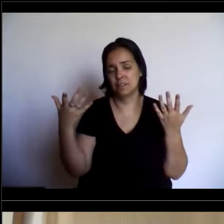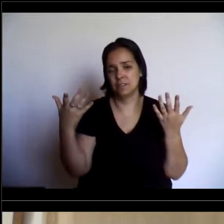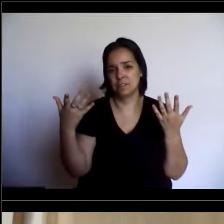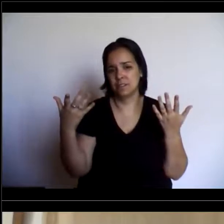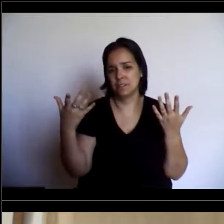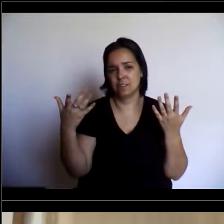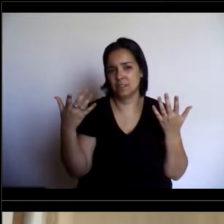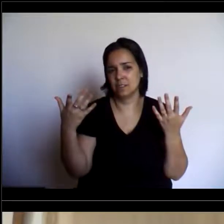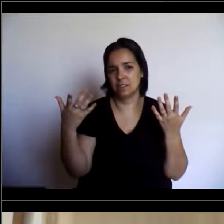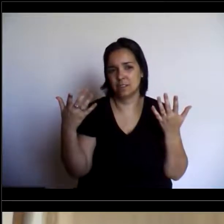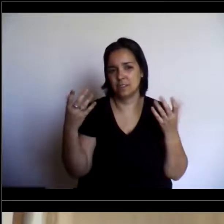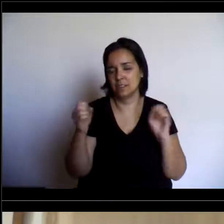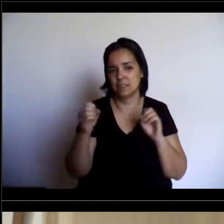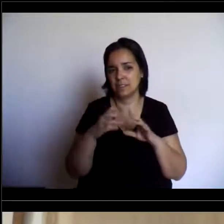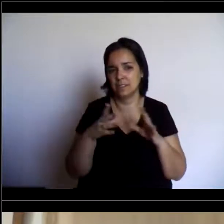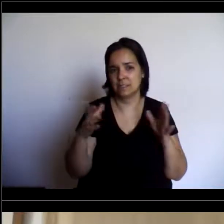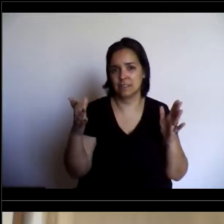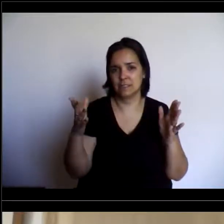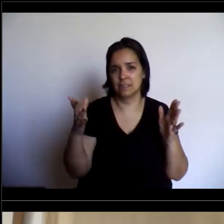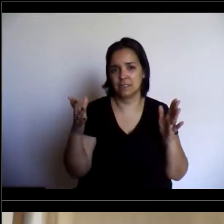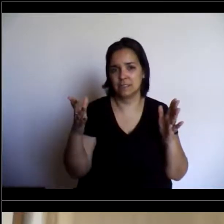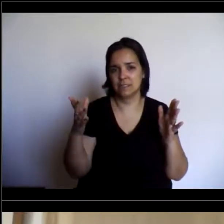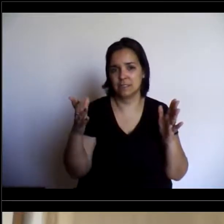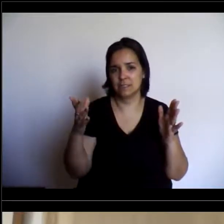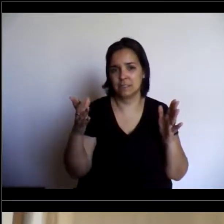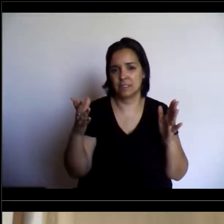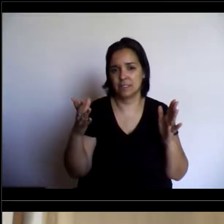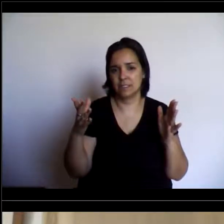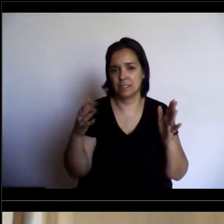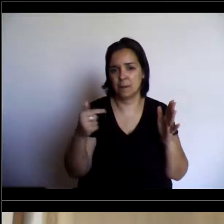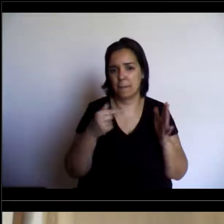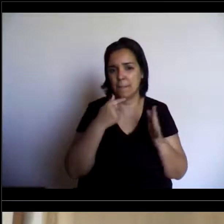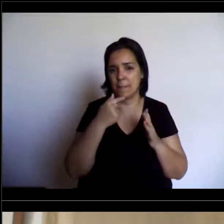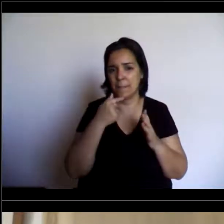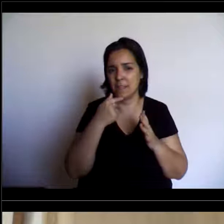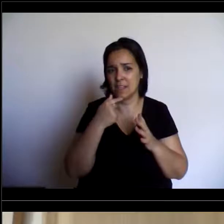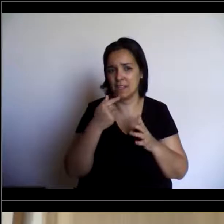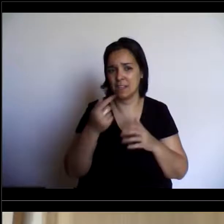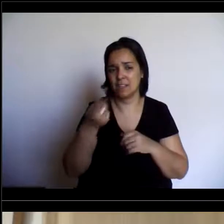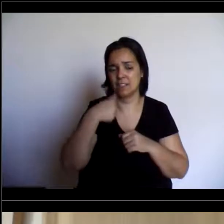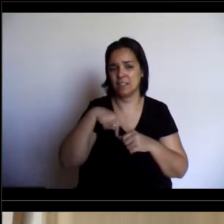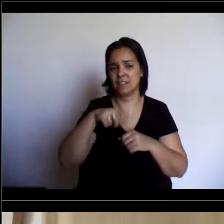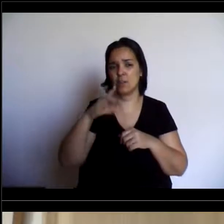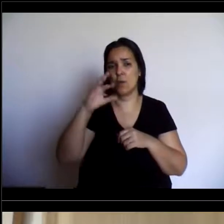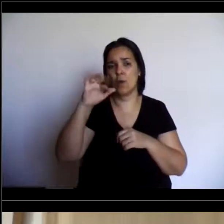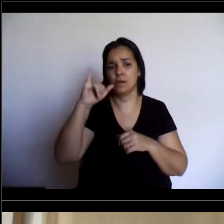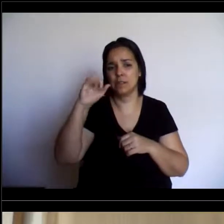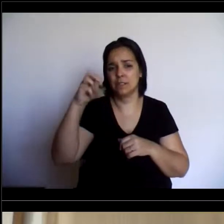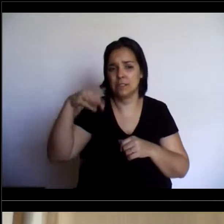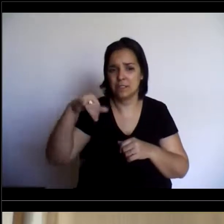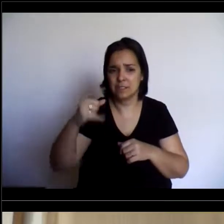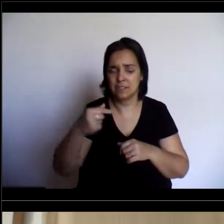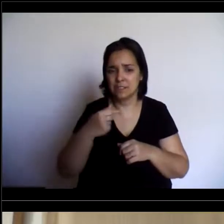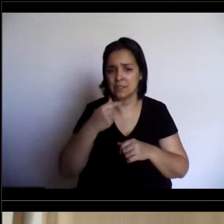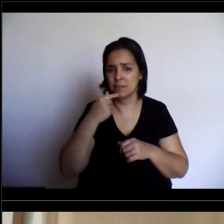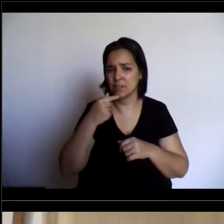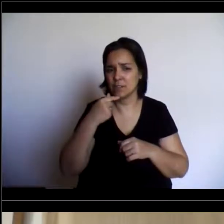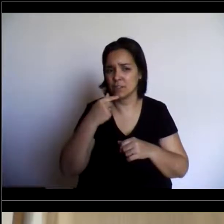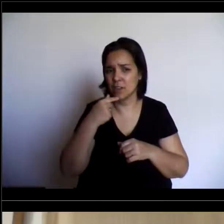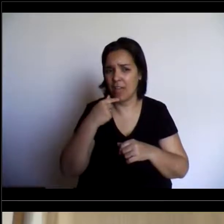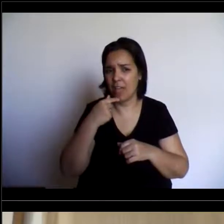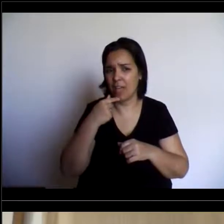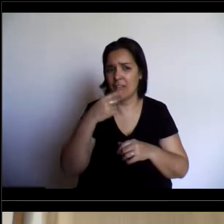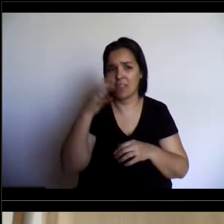La idea es obviamente punta de lanza por parte nuestra, como bien dice Cristina. Si bien no es menos